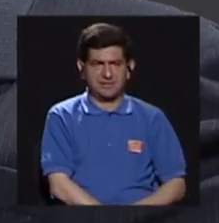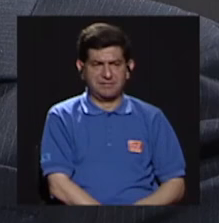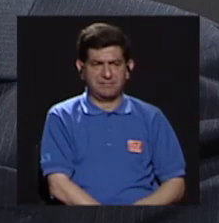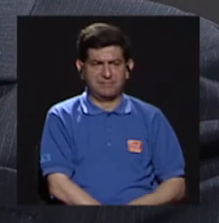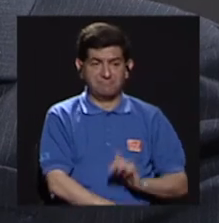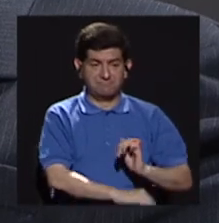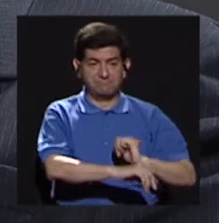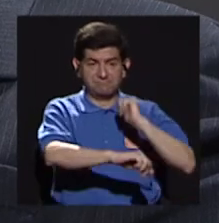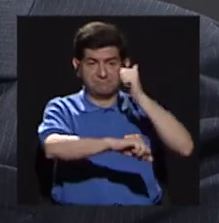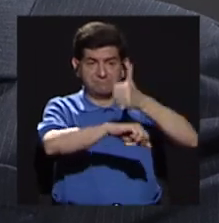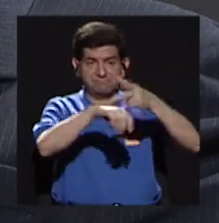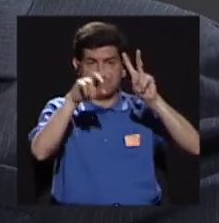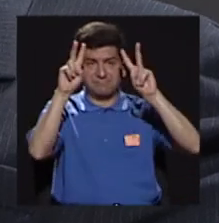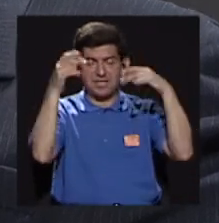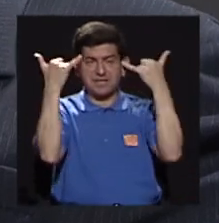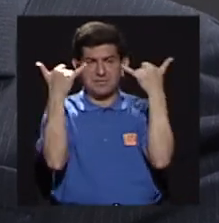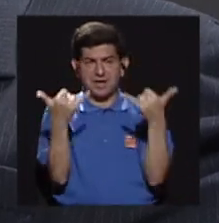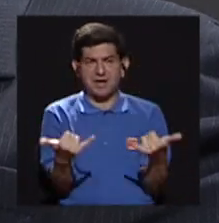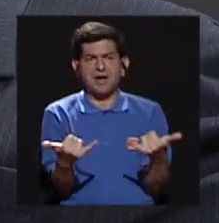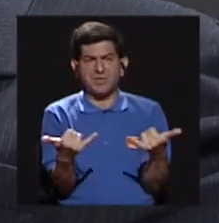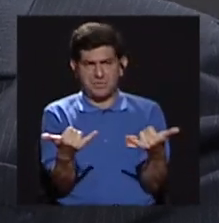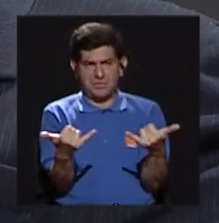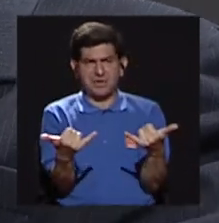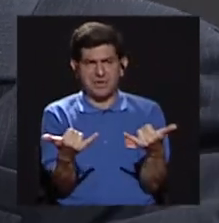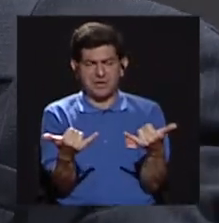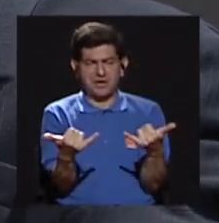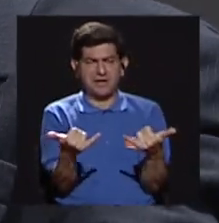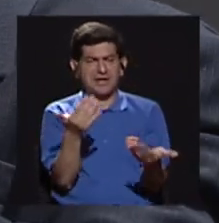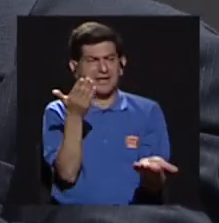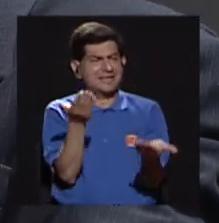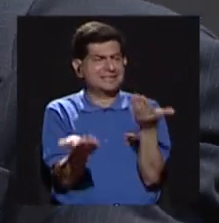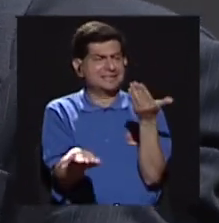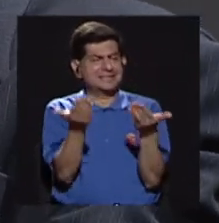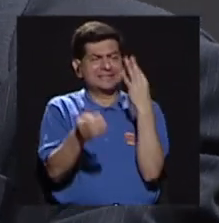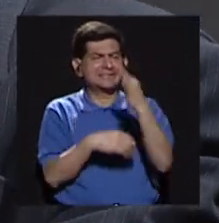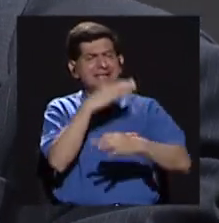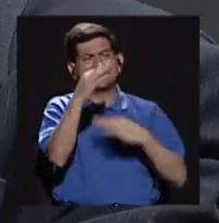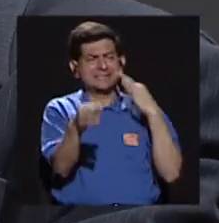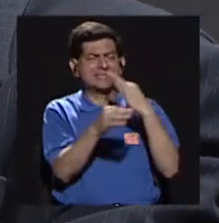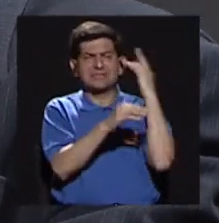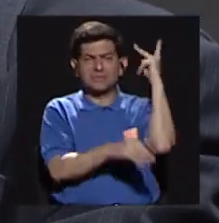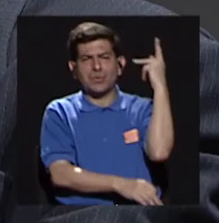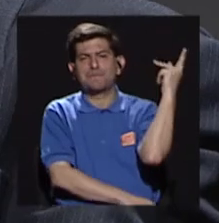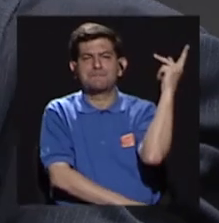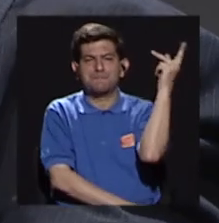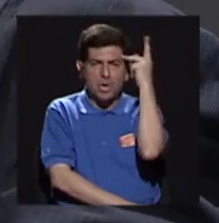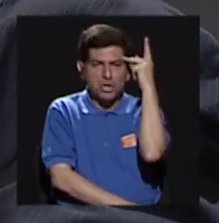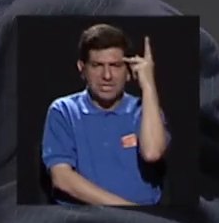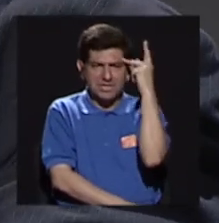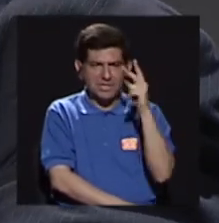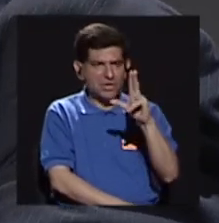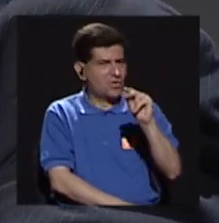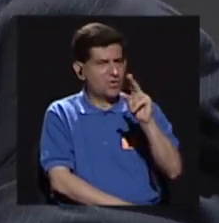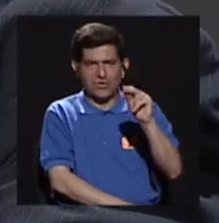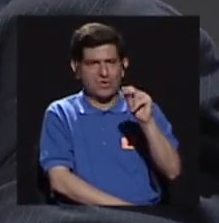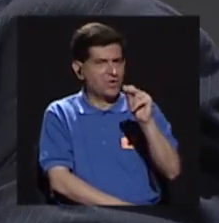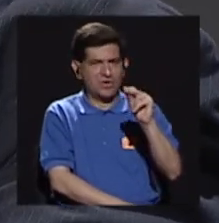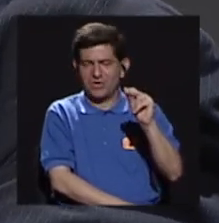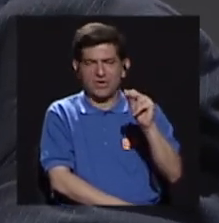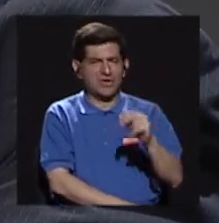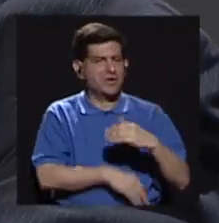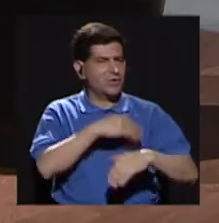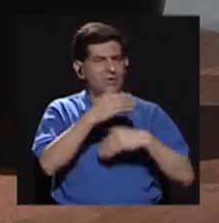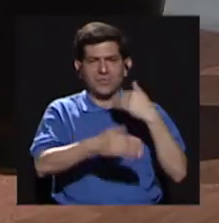el tema ahora más como un tema de carácter político que de carácter